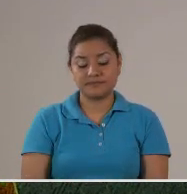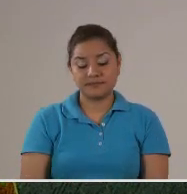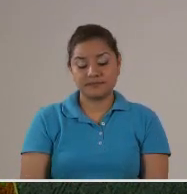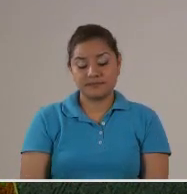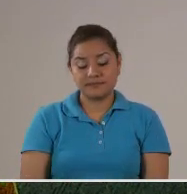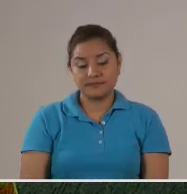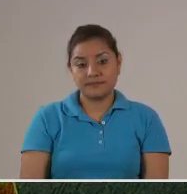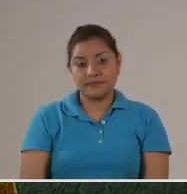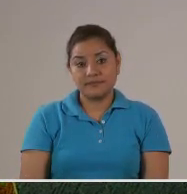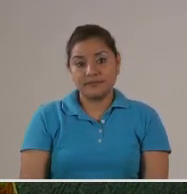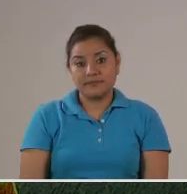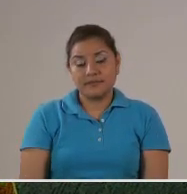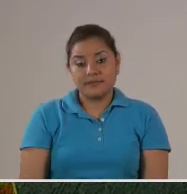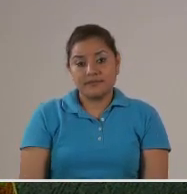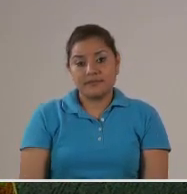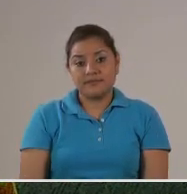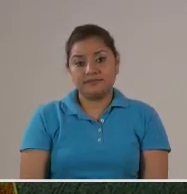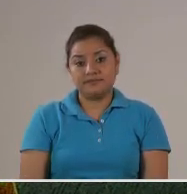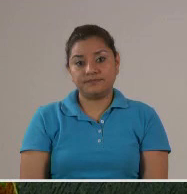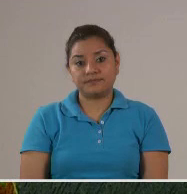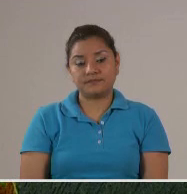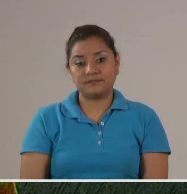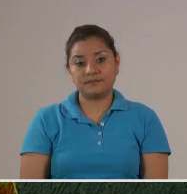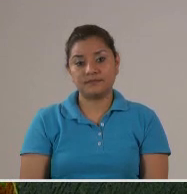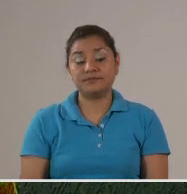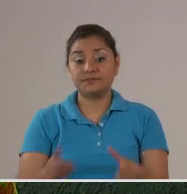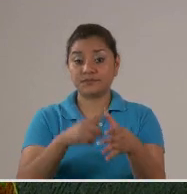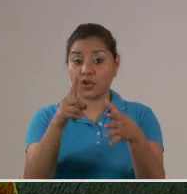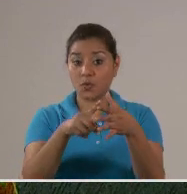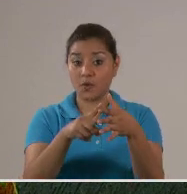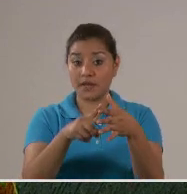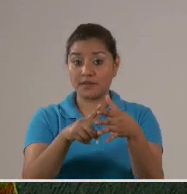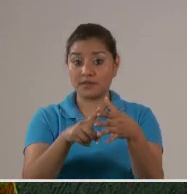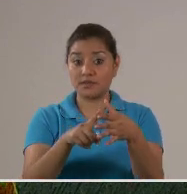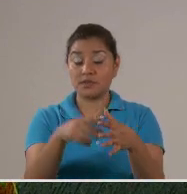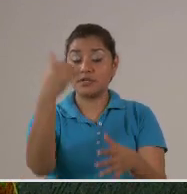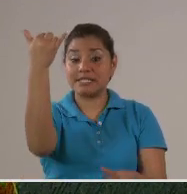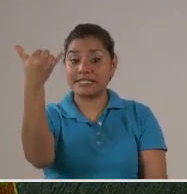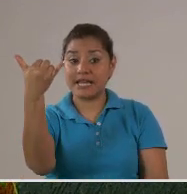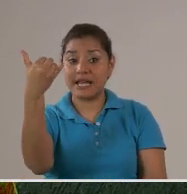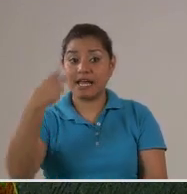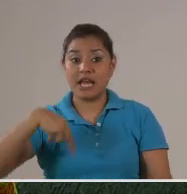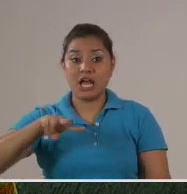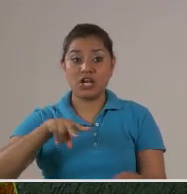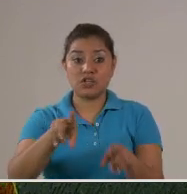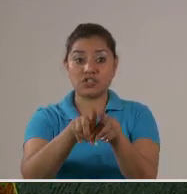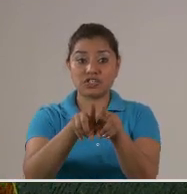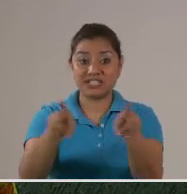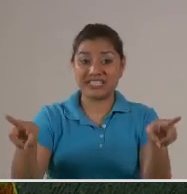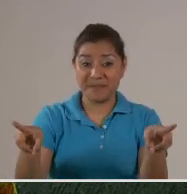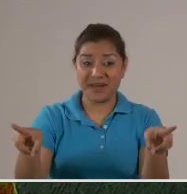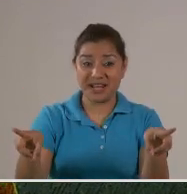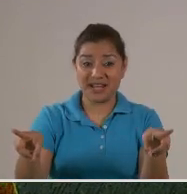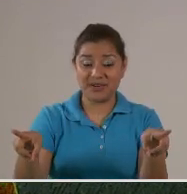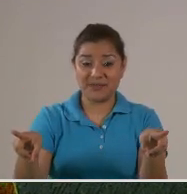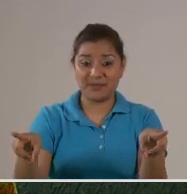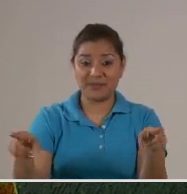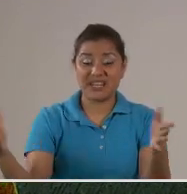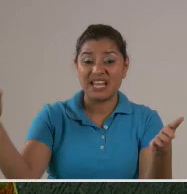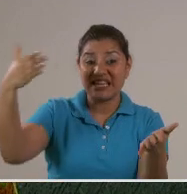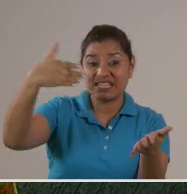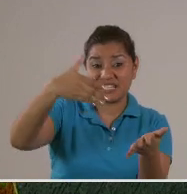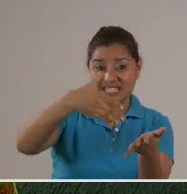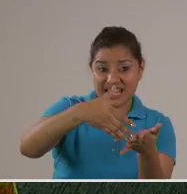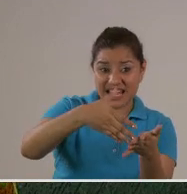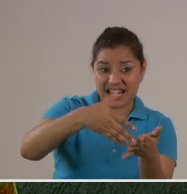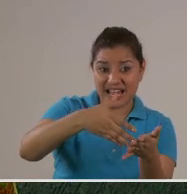anti atrio antil lugar Santo antil lugar santísimo cuando ya nos lograron separar llegó el que divide en piezas